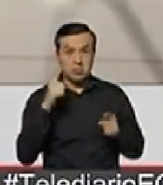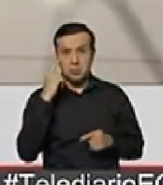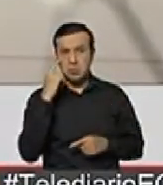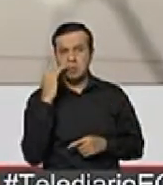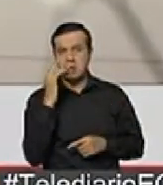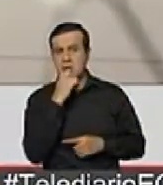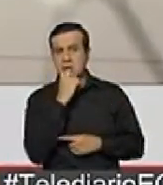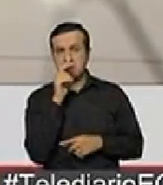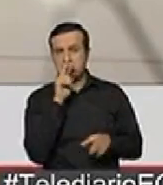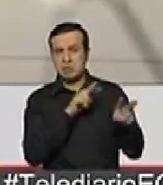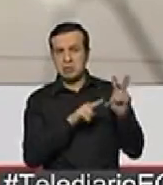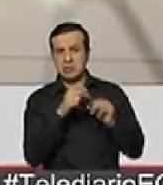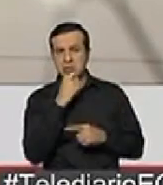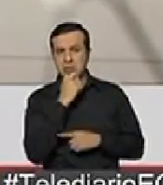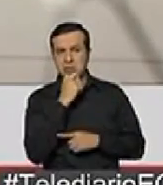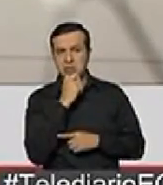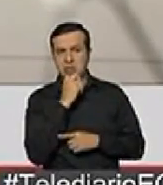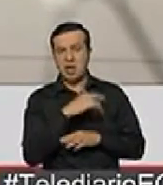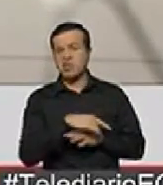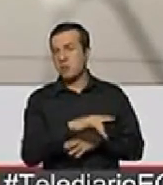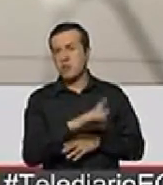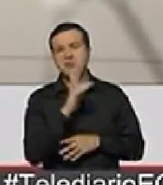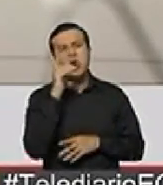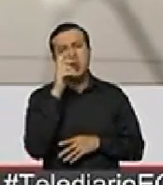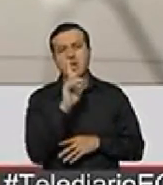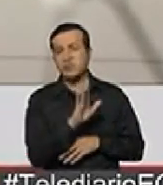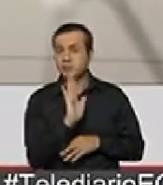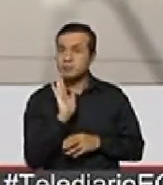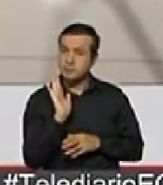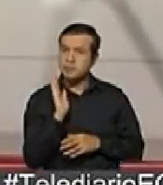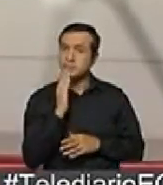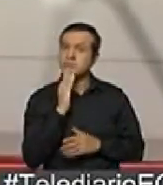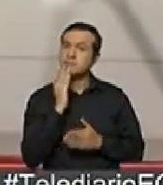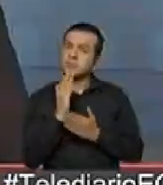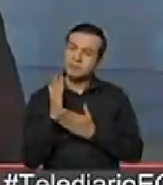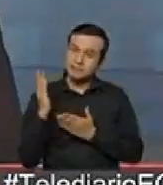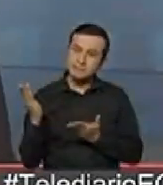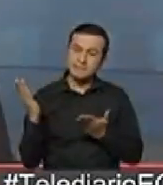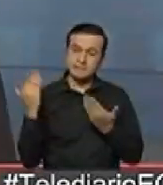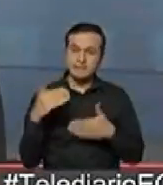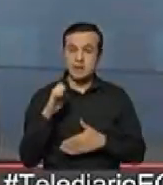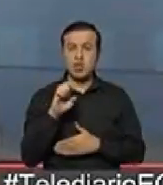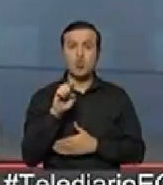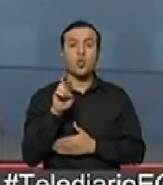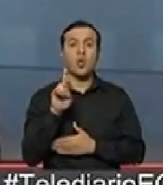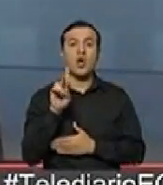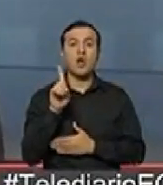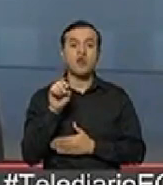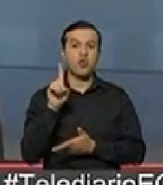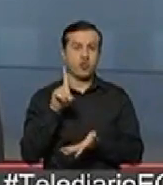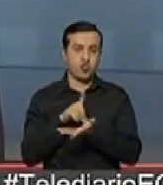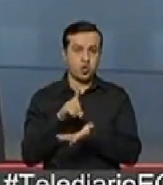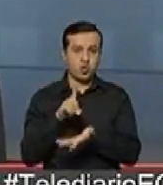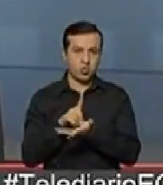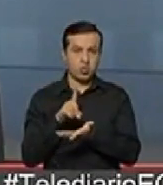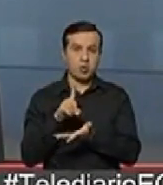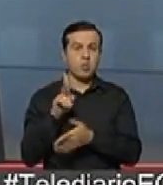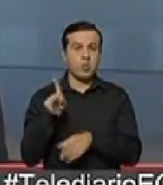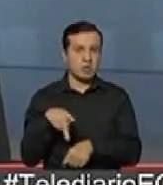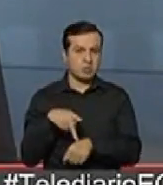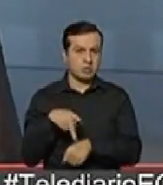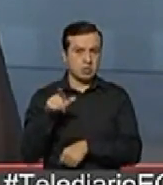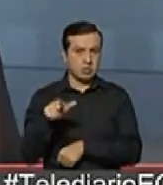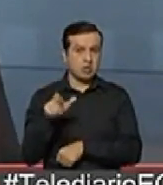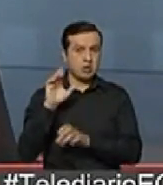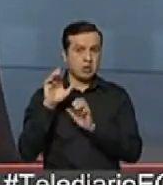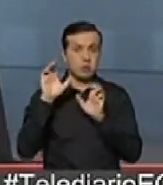de un diagnóstico, no lo va a hacer. Muchísimas gracias por acompañarnos el día de hoy. Eduardo Larrea, médico, internista y neumólogo,